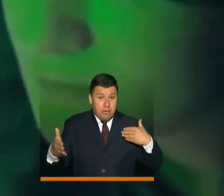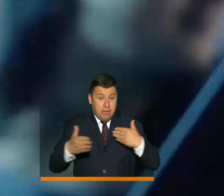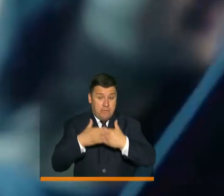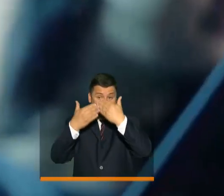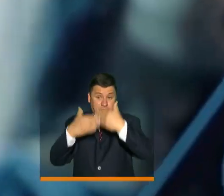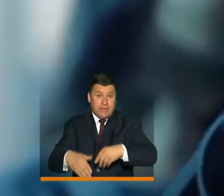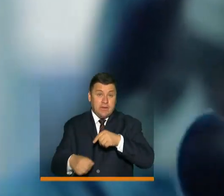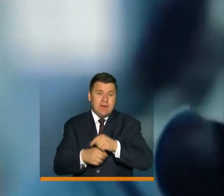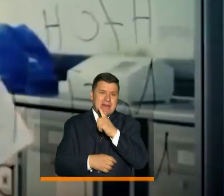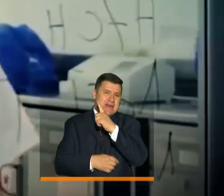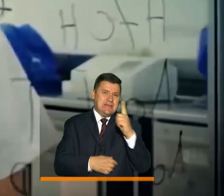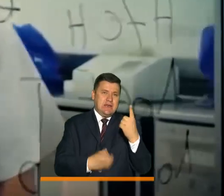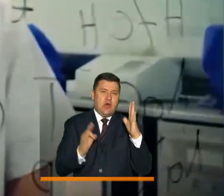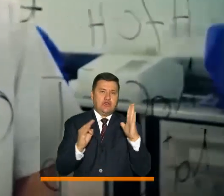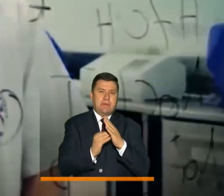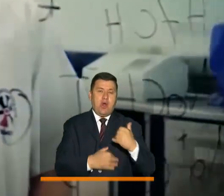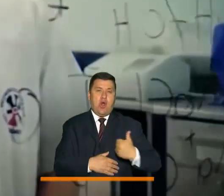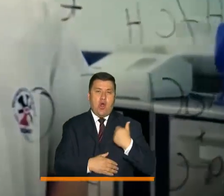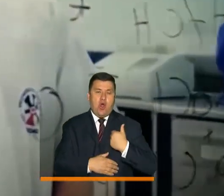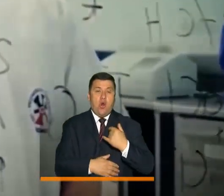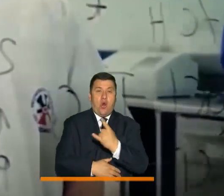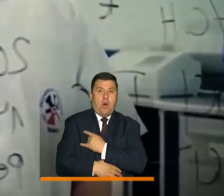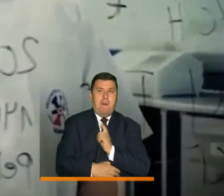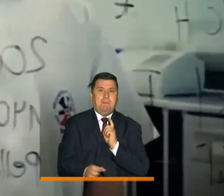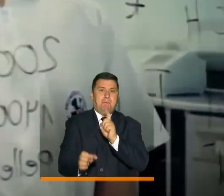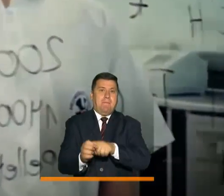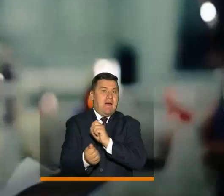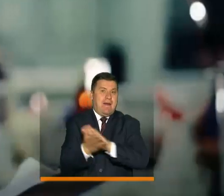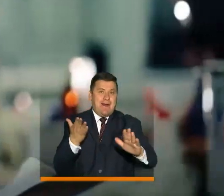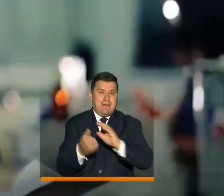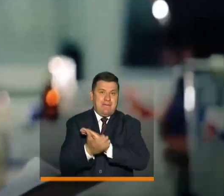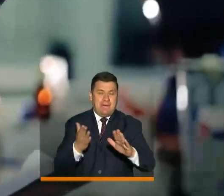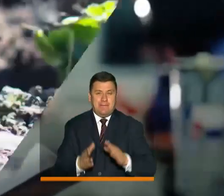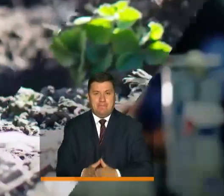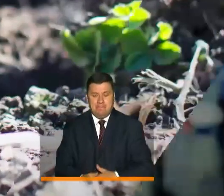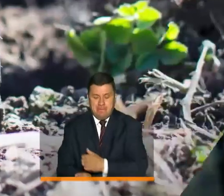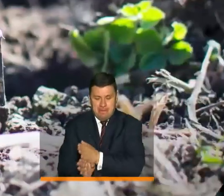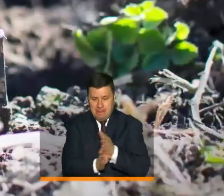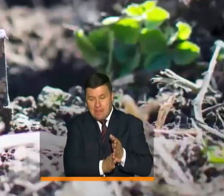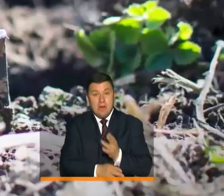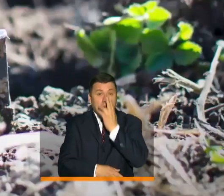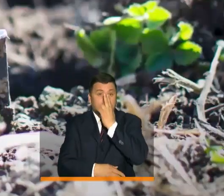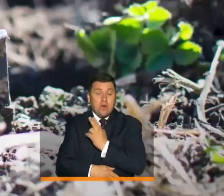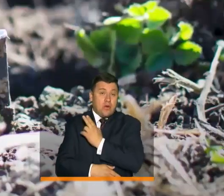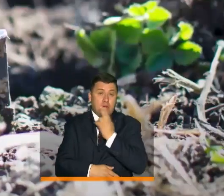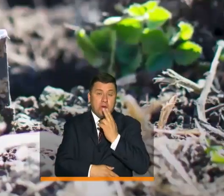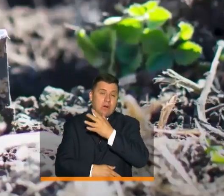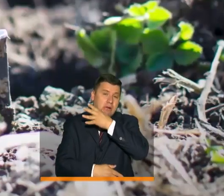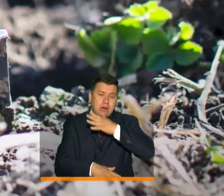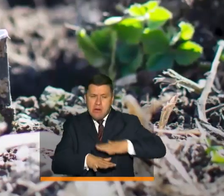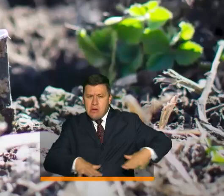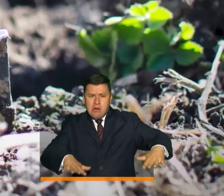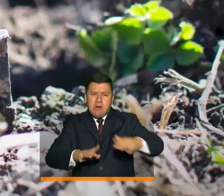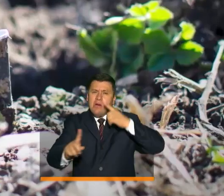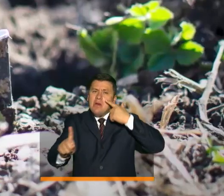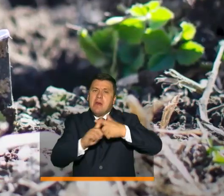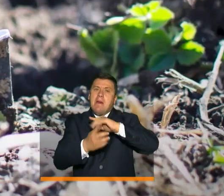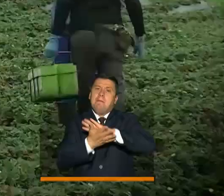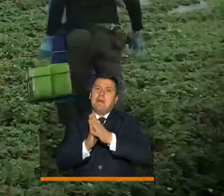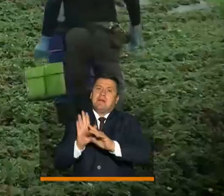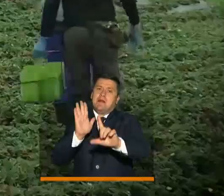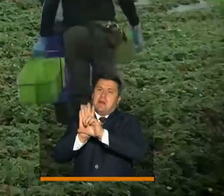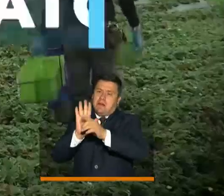de 180.000 jóvenes en educación superior gratuita. Compromiso con el campo y la paz con